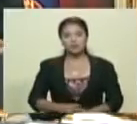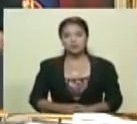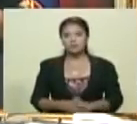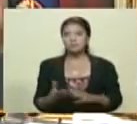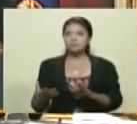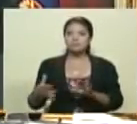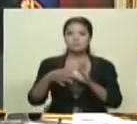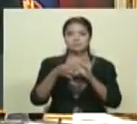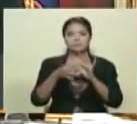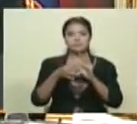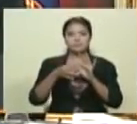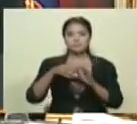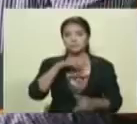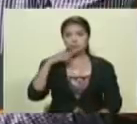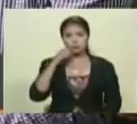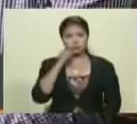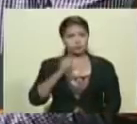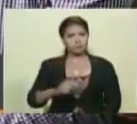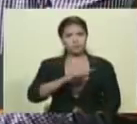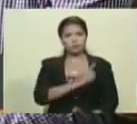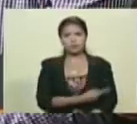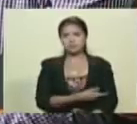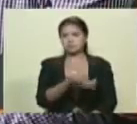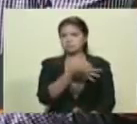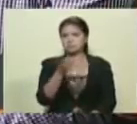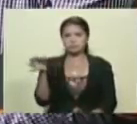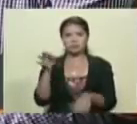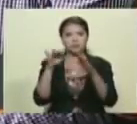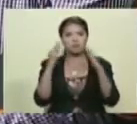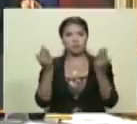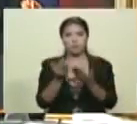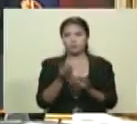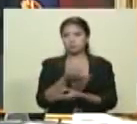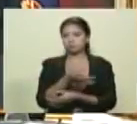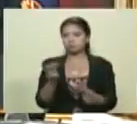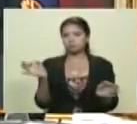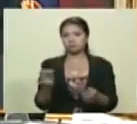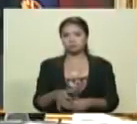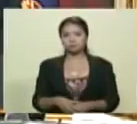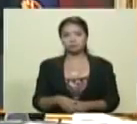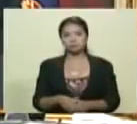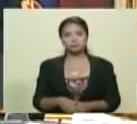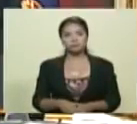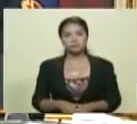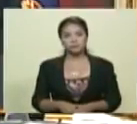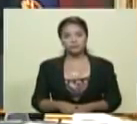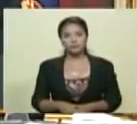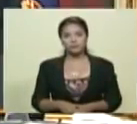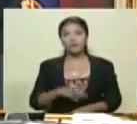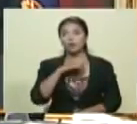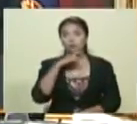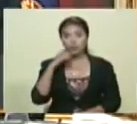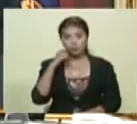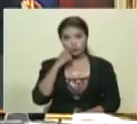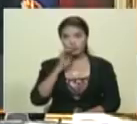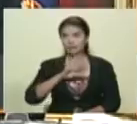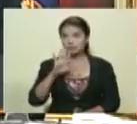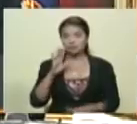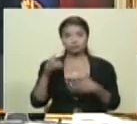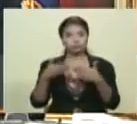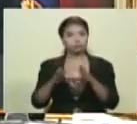lazos. Rusia es una gran potencia ya del mundo futuro. Rusia recuperó su